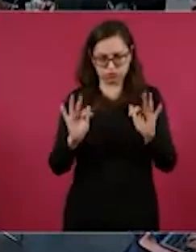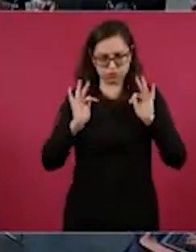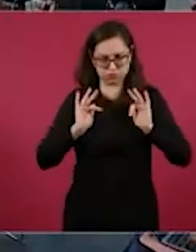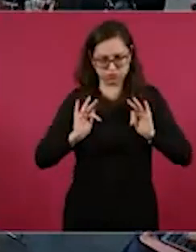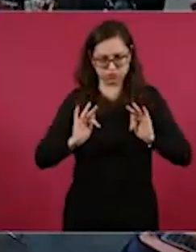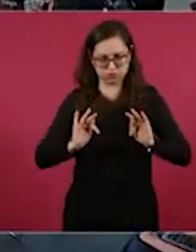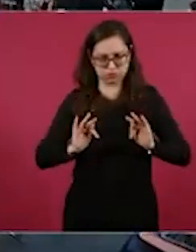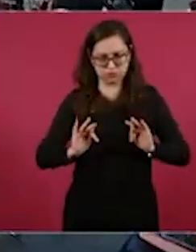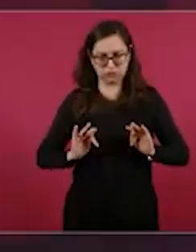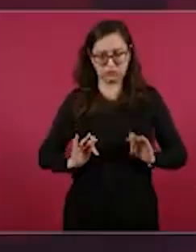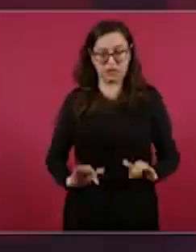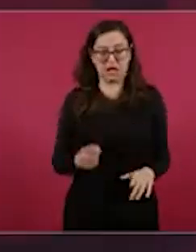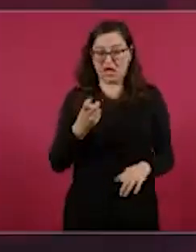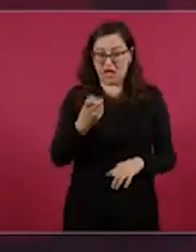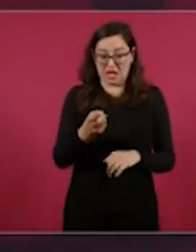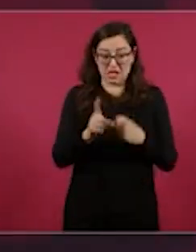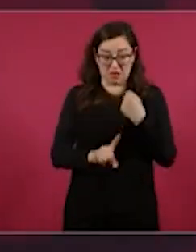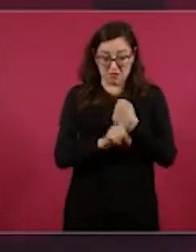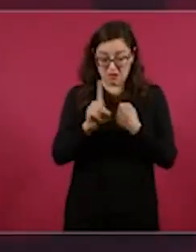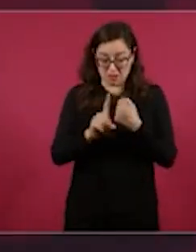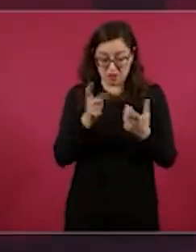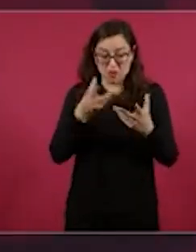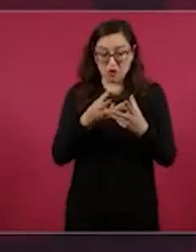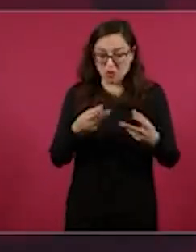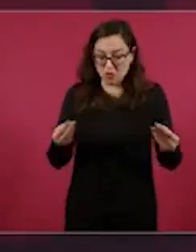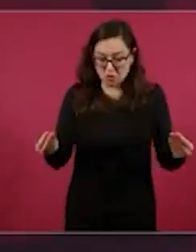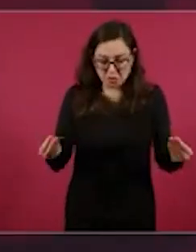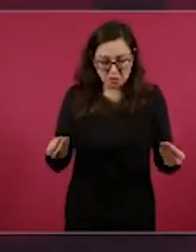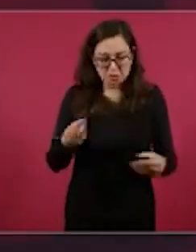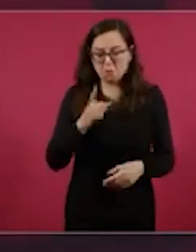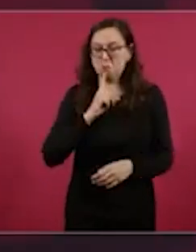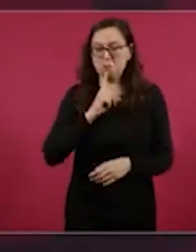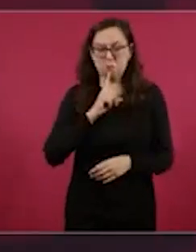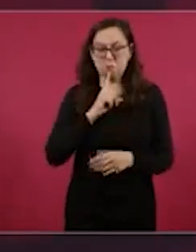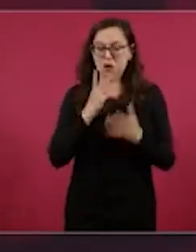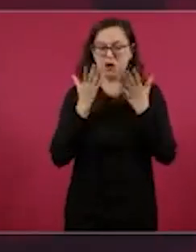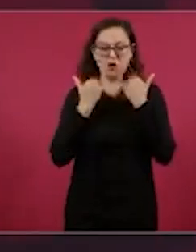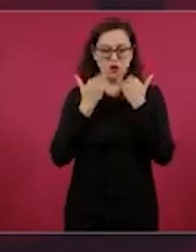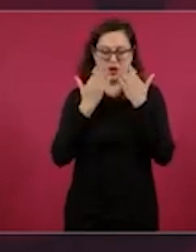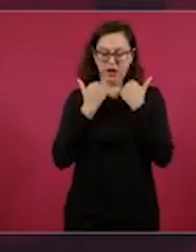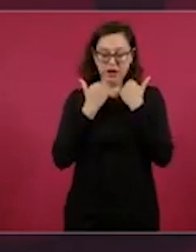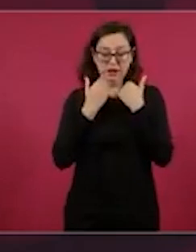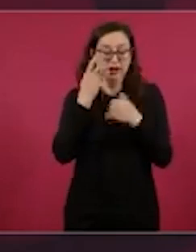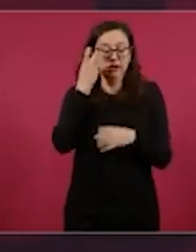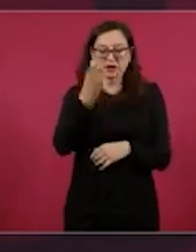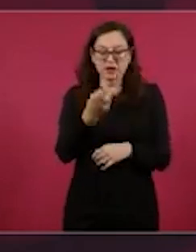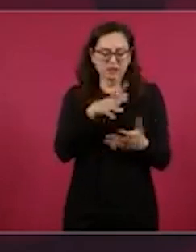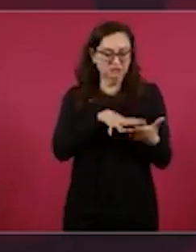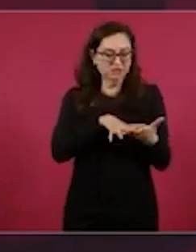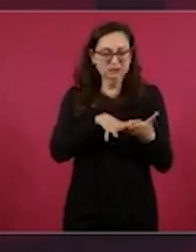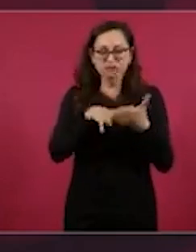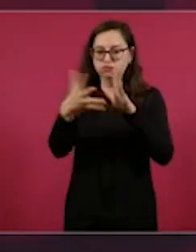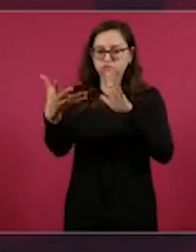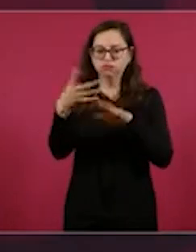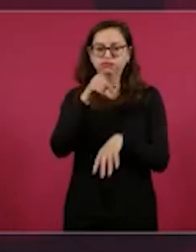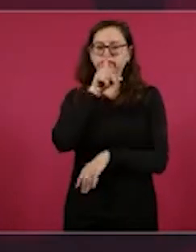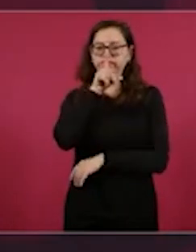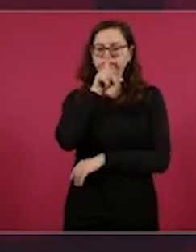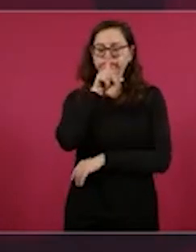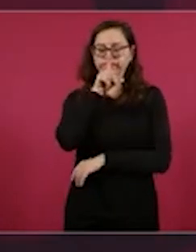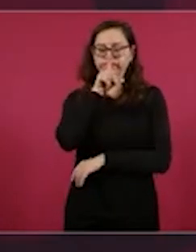porque no es ese el camino, la violencia no. Entonces,